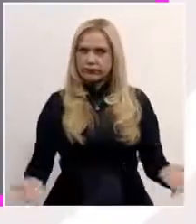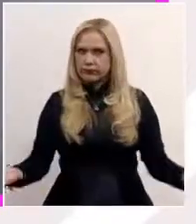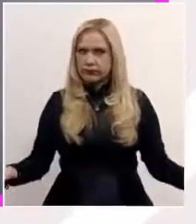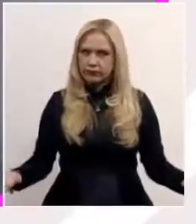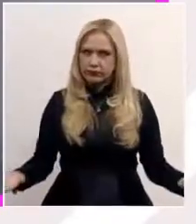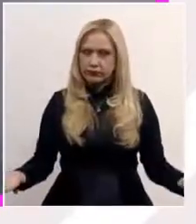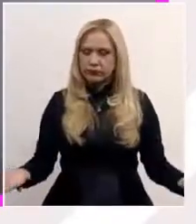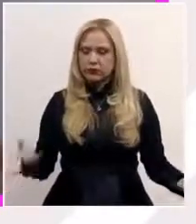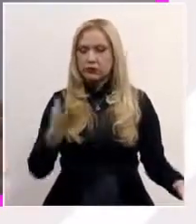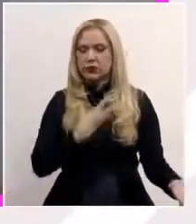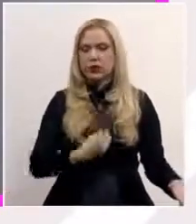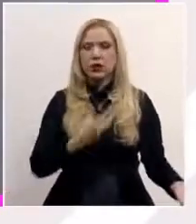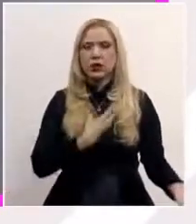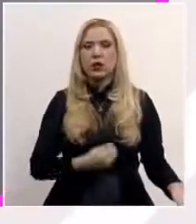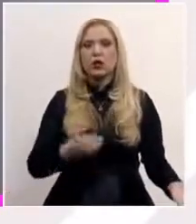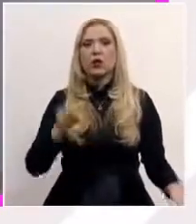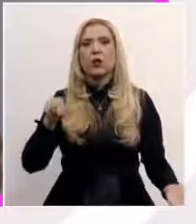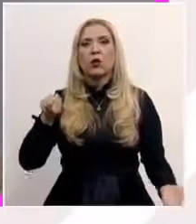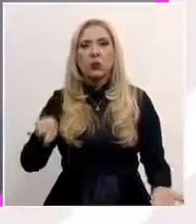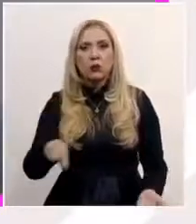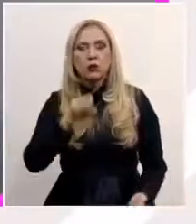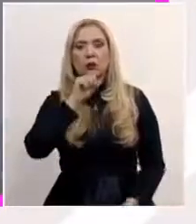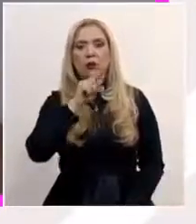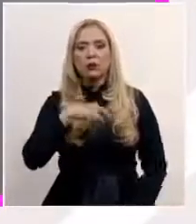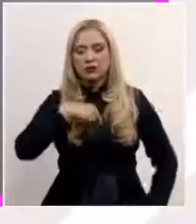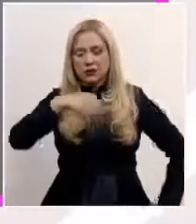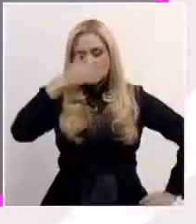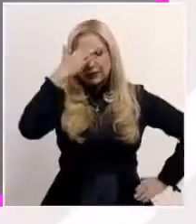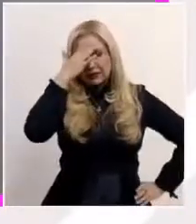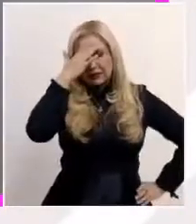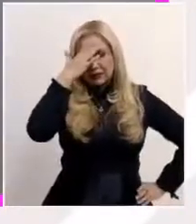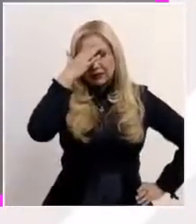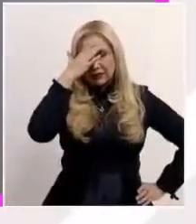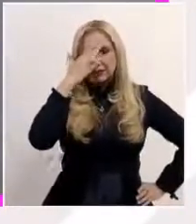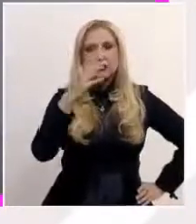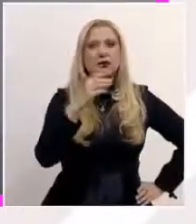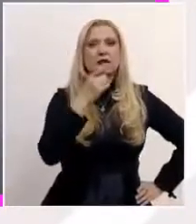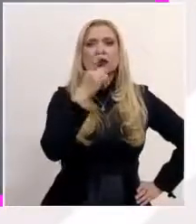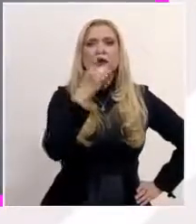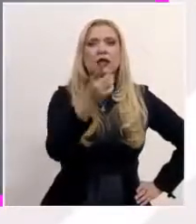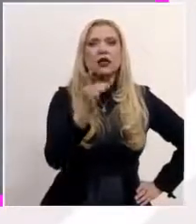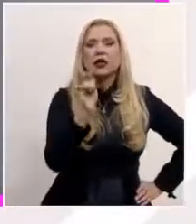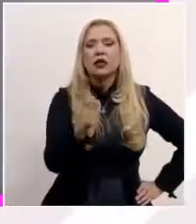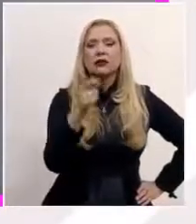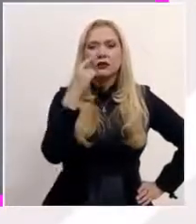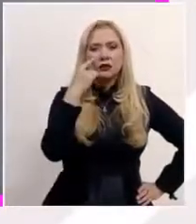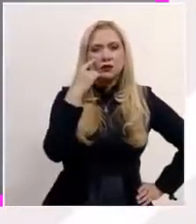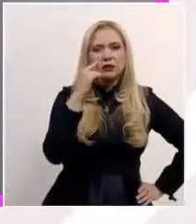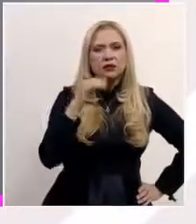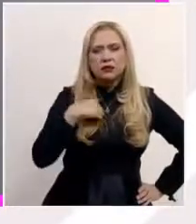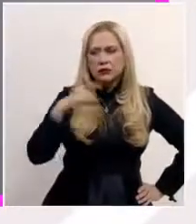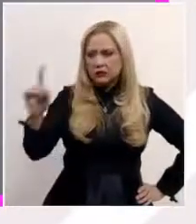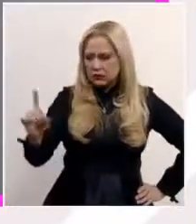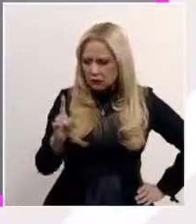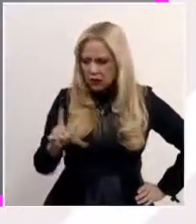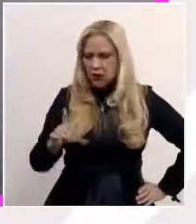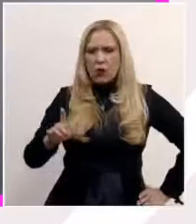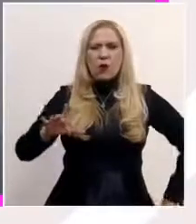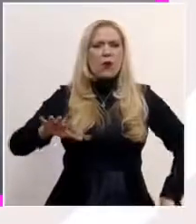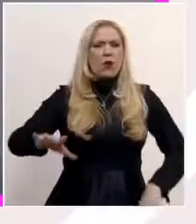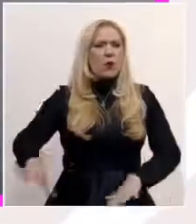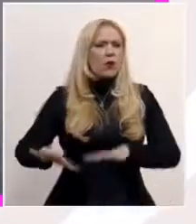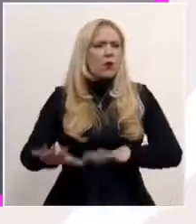de su hijo, ¿no? Aquí igual si me dan 2 segunditos para platicar de uno de los casos que a nosotros nos han impactado